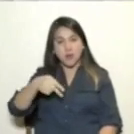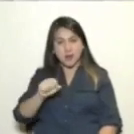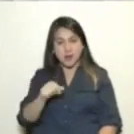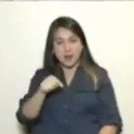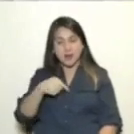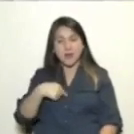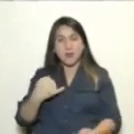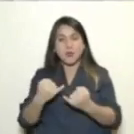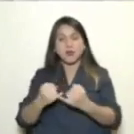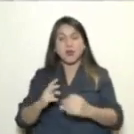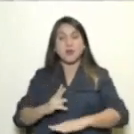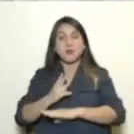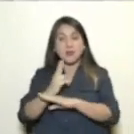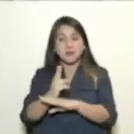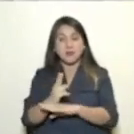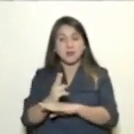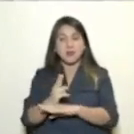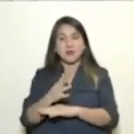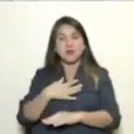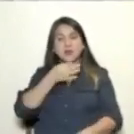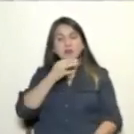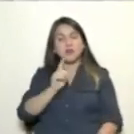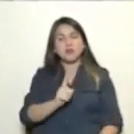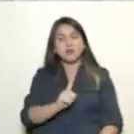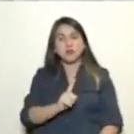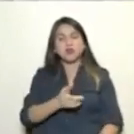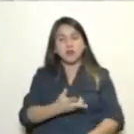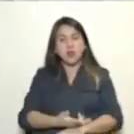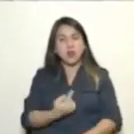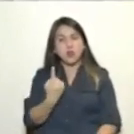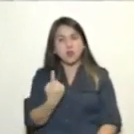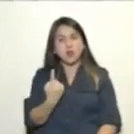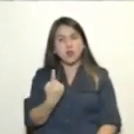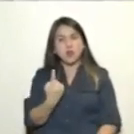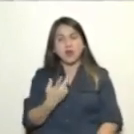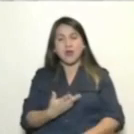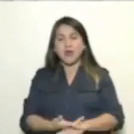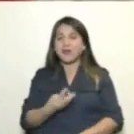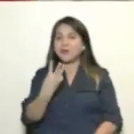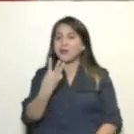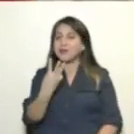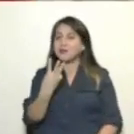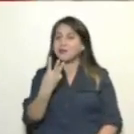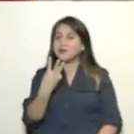que representa ese distrito me dijo, no hay uno. Hay tres.